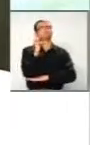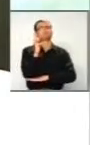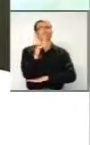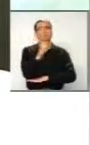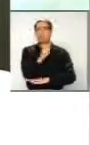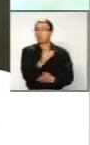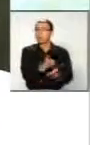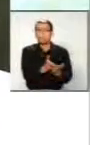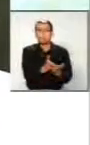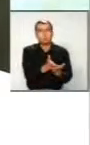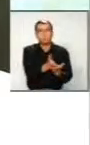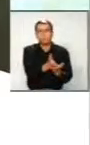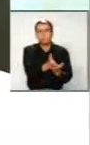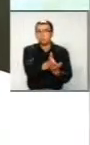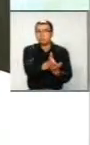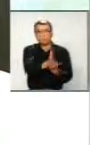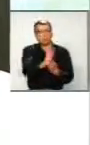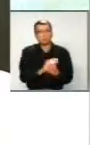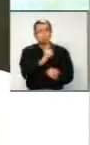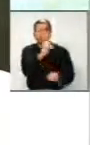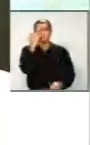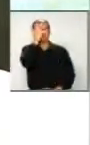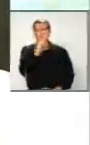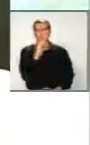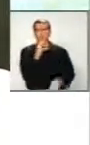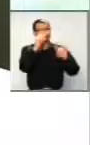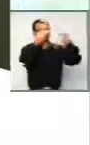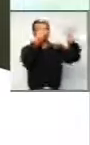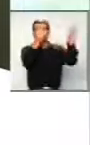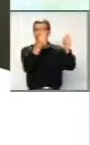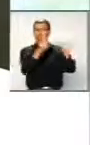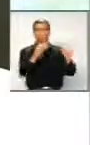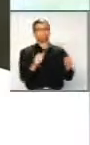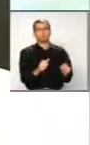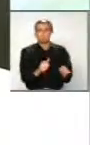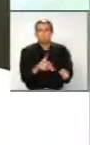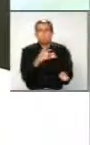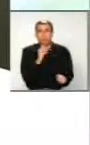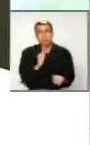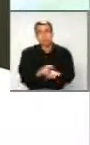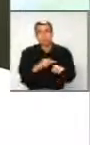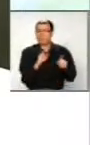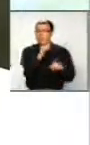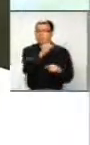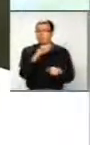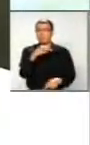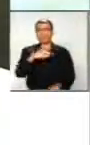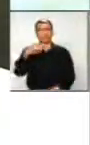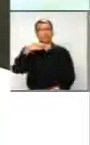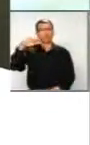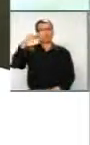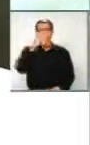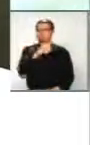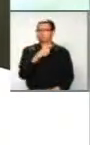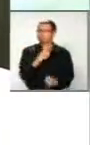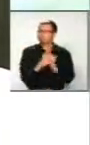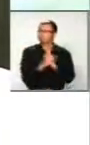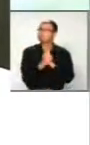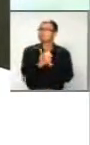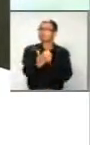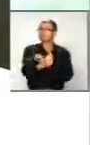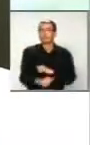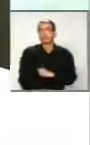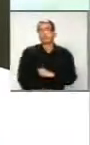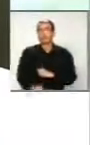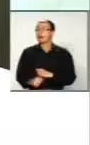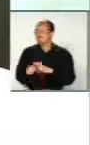ahora, muy bien rankeada, muy bien posicionada por su profesionalismo. Pero creo que es casos como